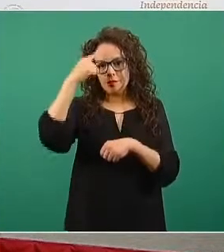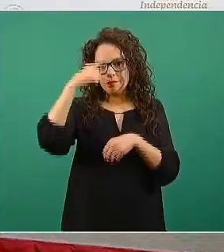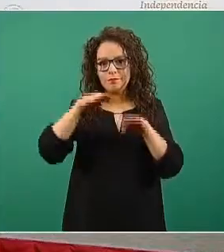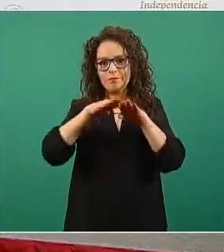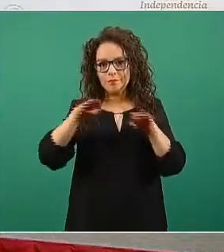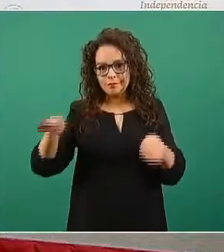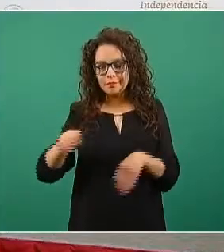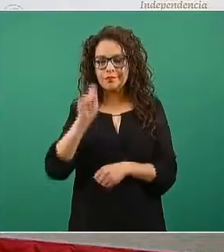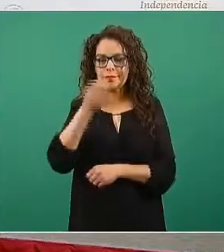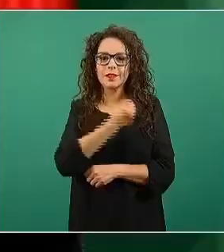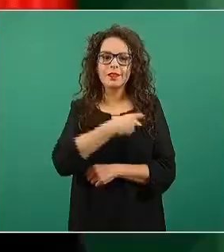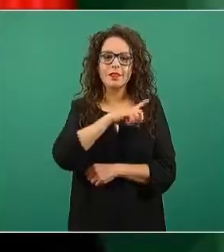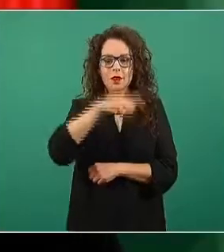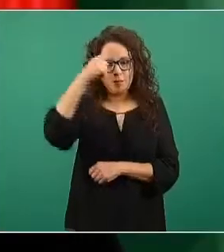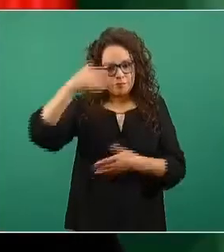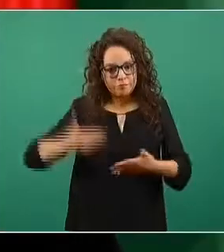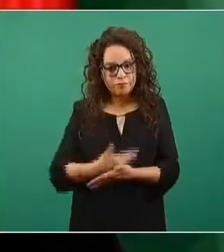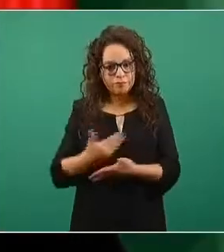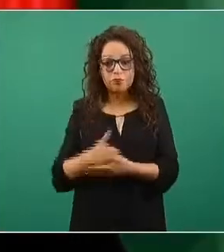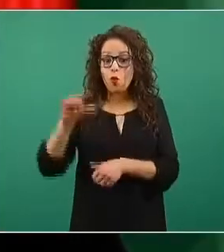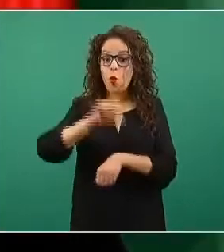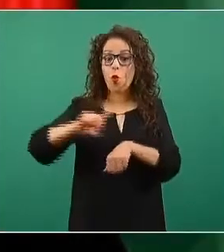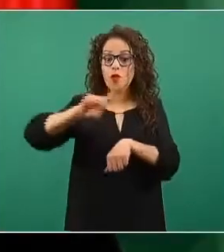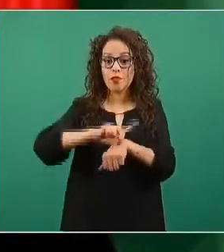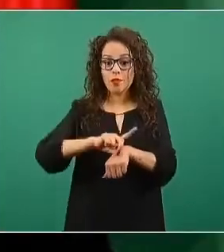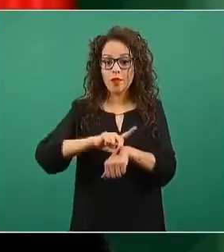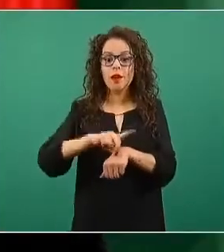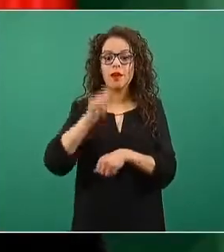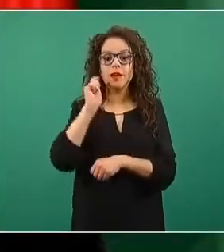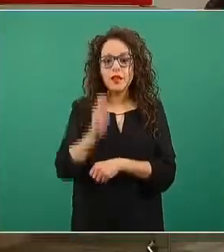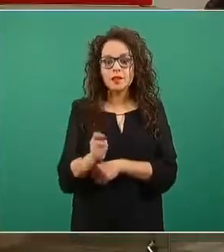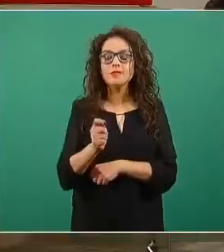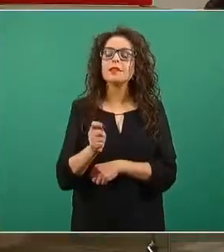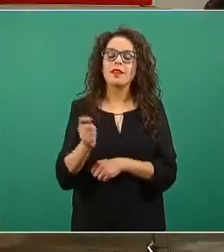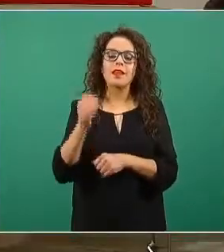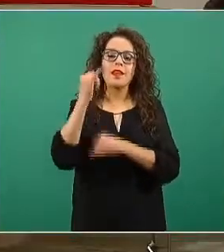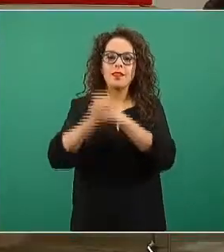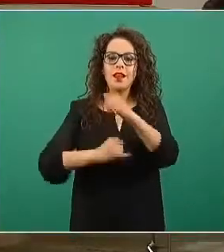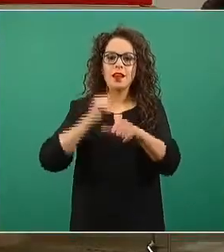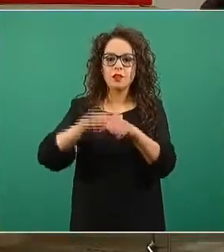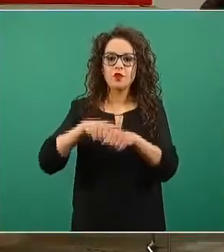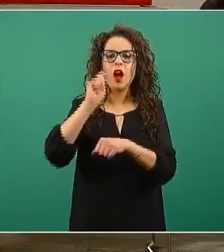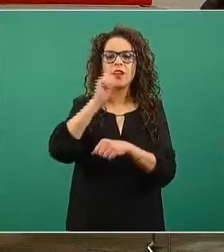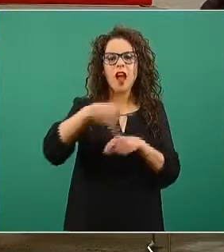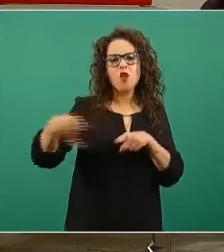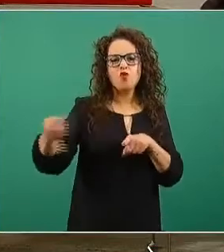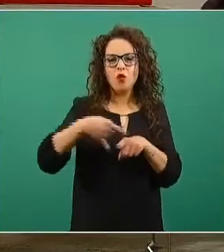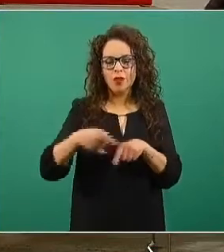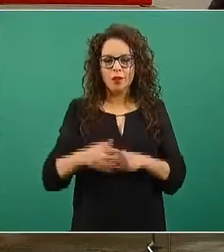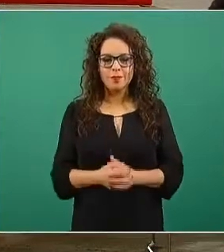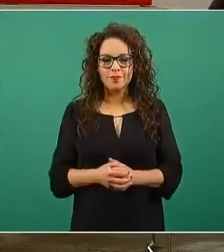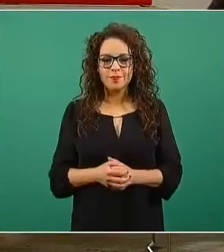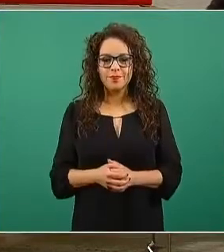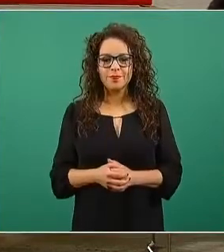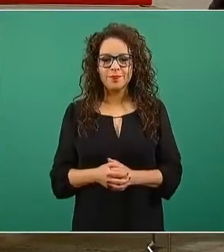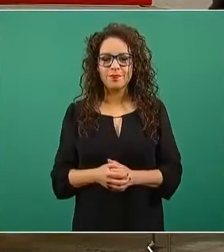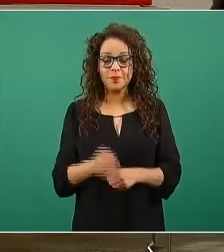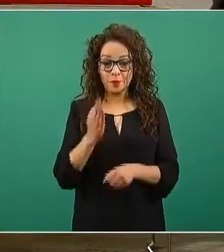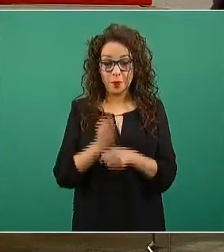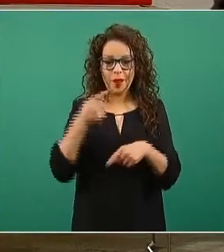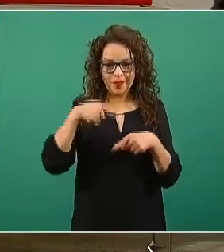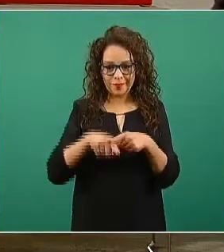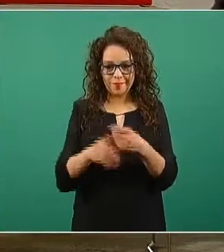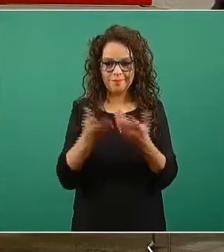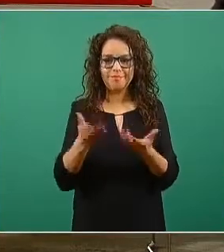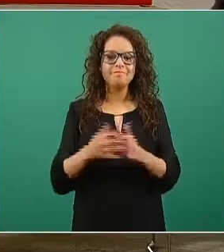debido a que hoy, 13 de febrero, es el Día Internacional del Condón. Mi nombre es Aletze de la Torre y daremos inicio entonces